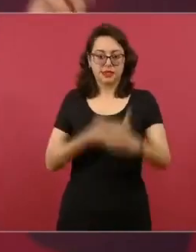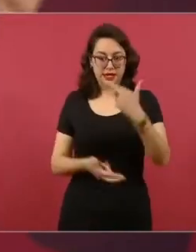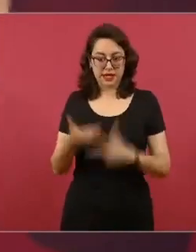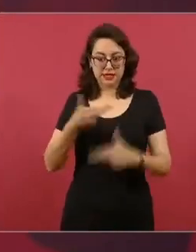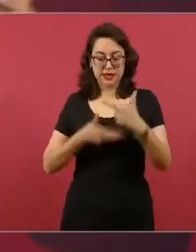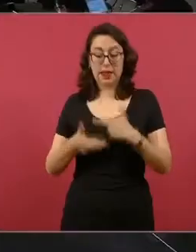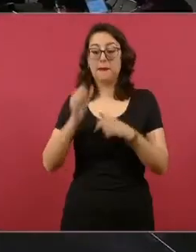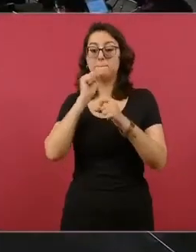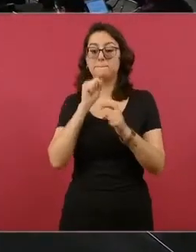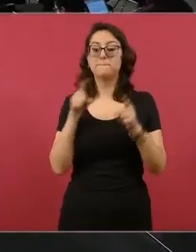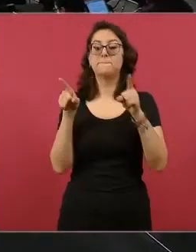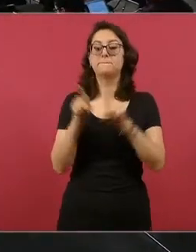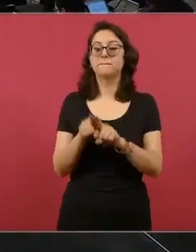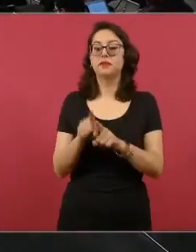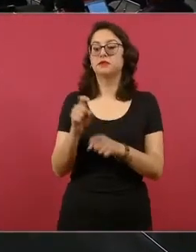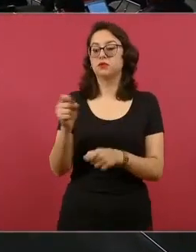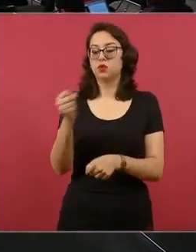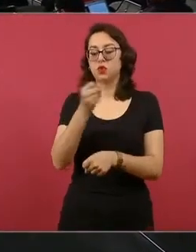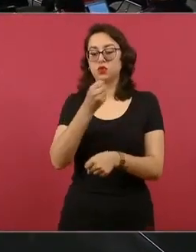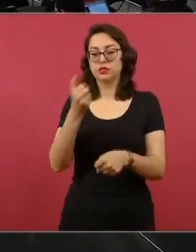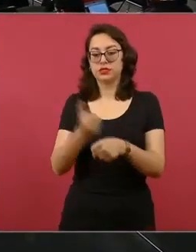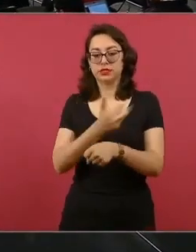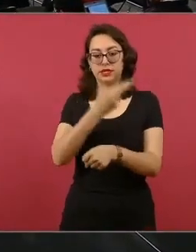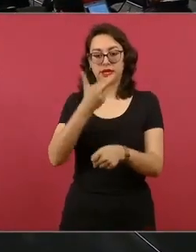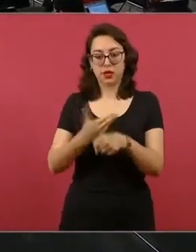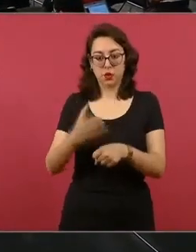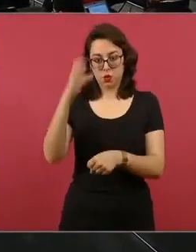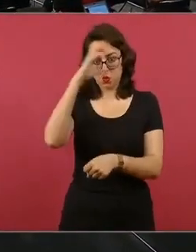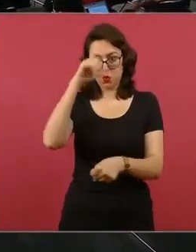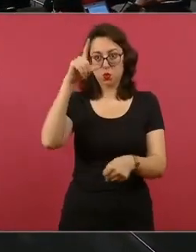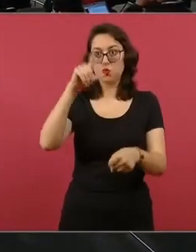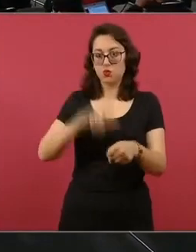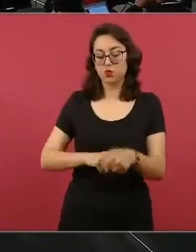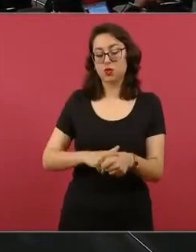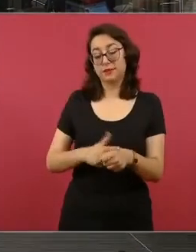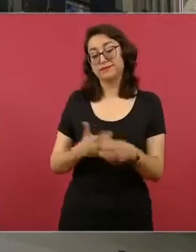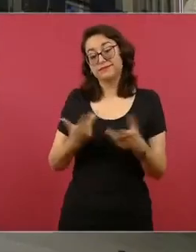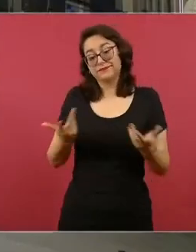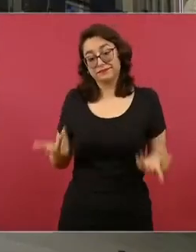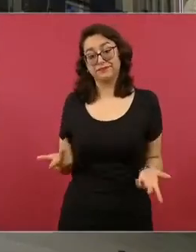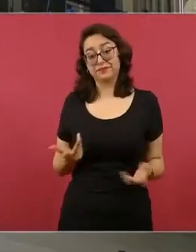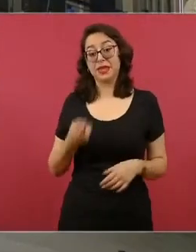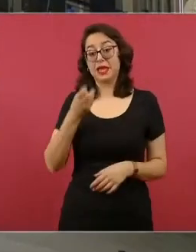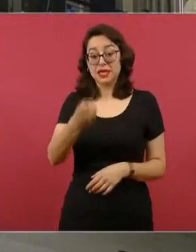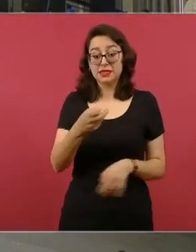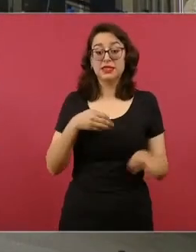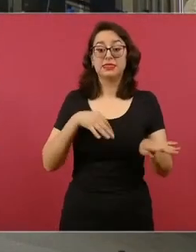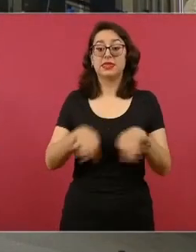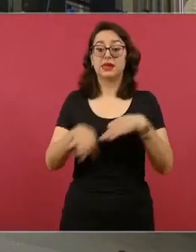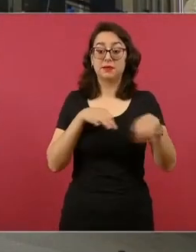para recuperar lo más que se pueda de nuestro patrimonio. Esa es la explicación.